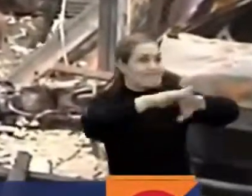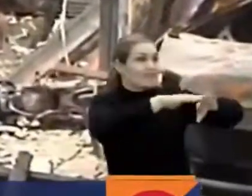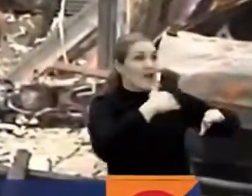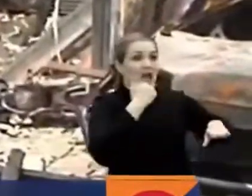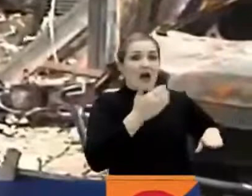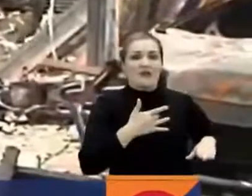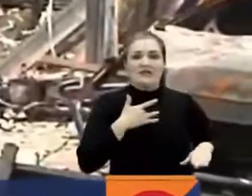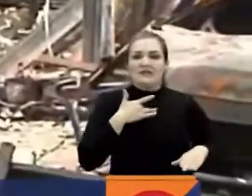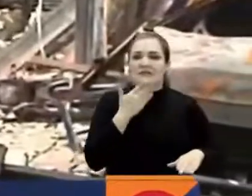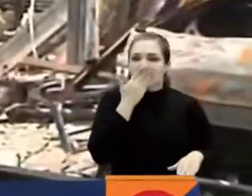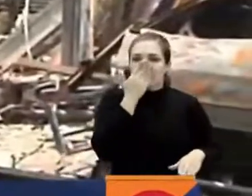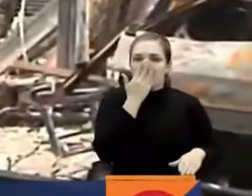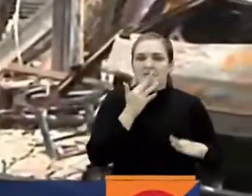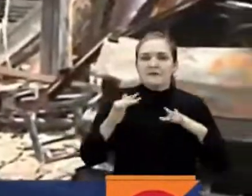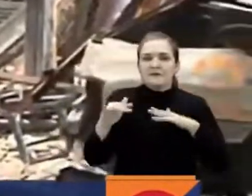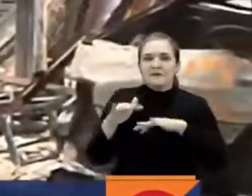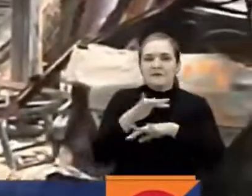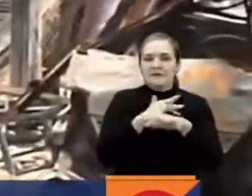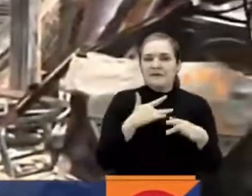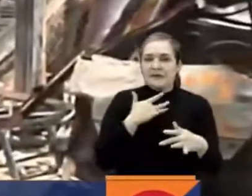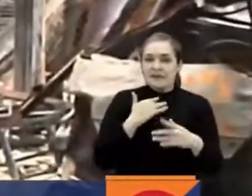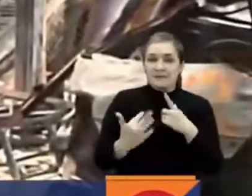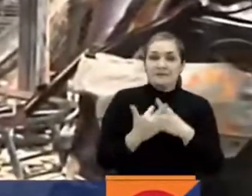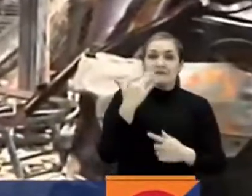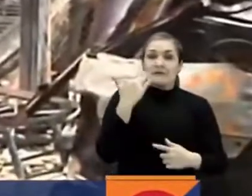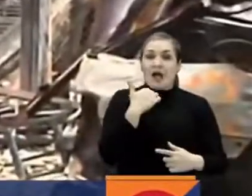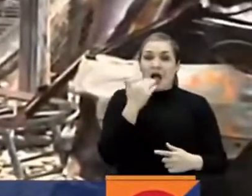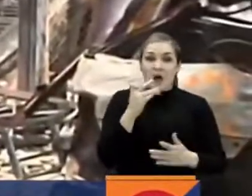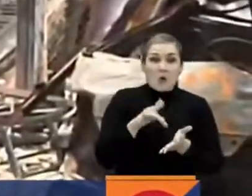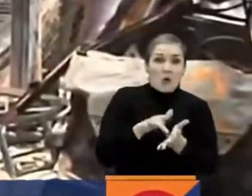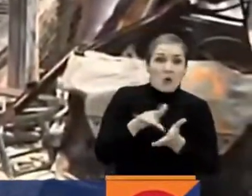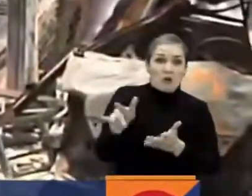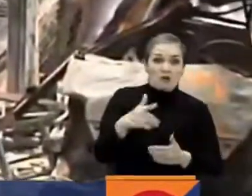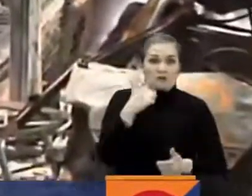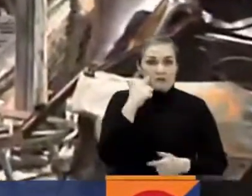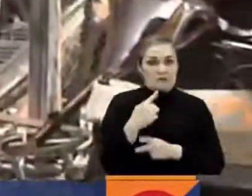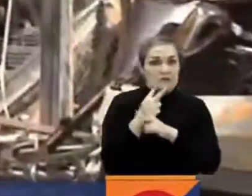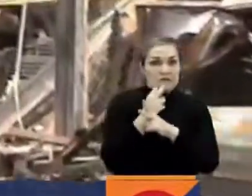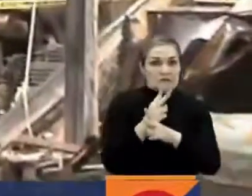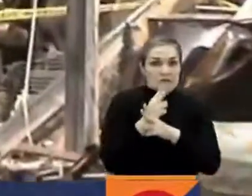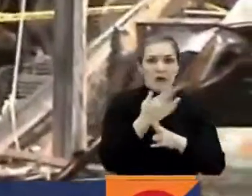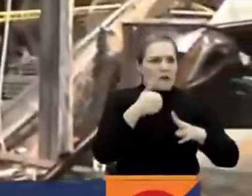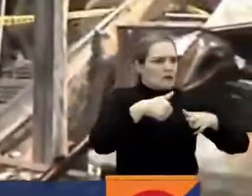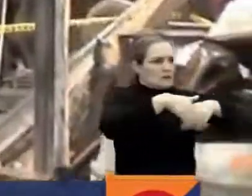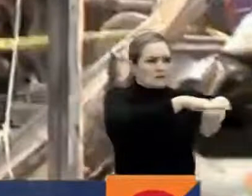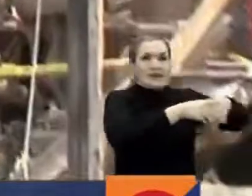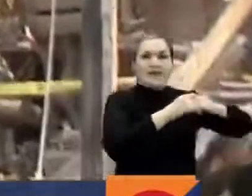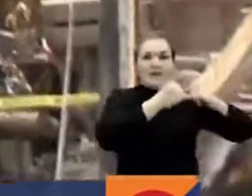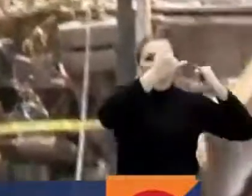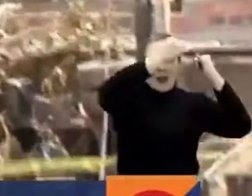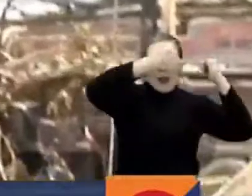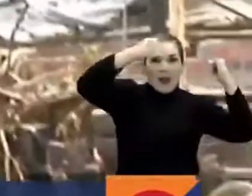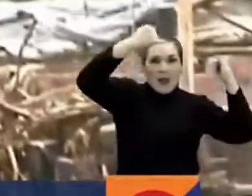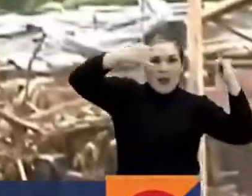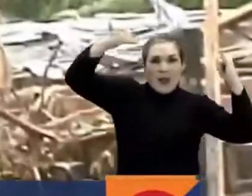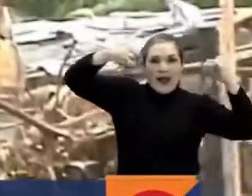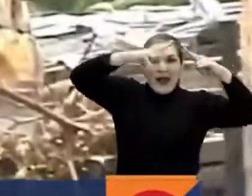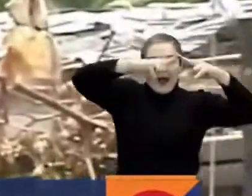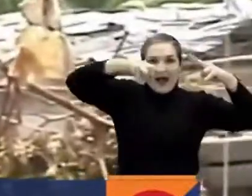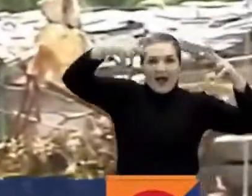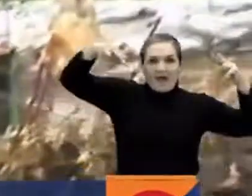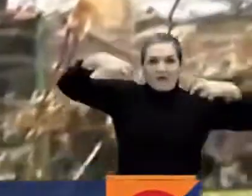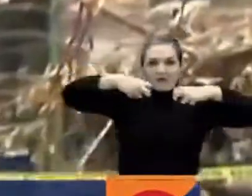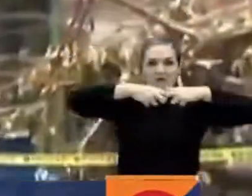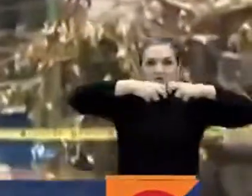percibir el olor a gas ante cualquier emergencia que se pueda ocasionar. También podemos observar cómo en los cables eléctricos que terminó también